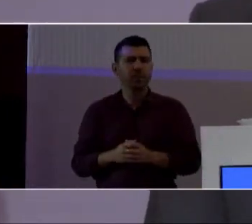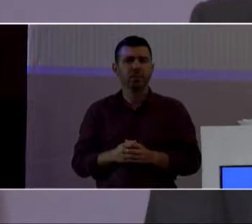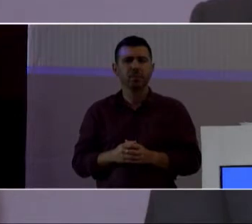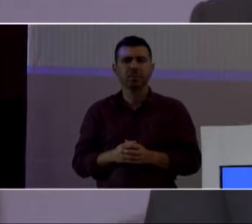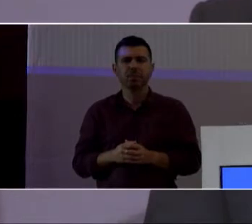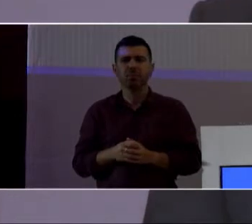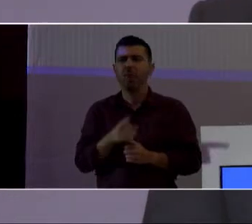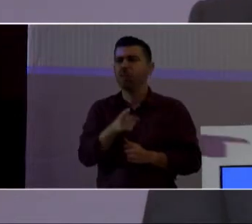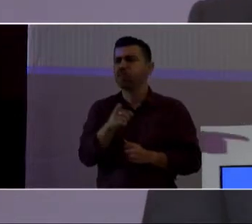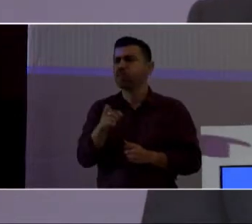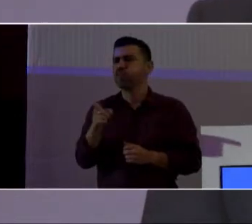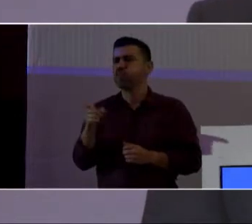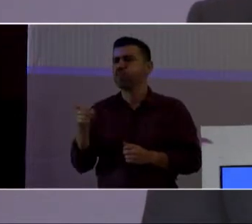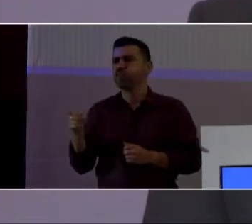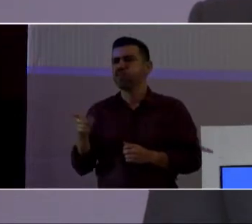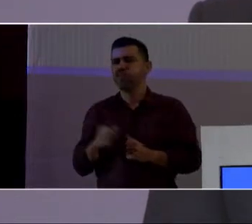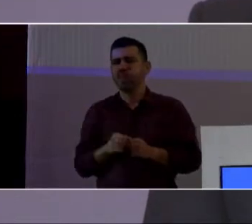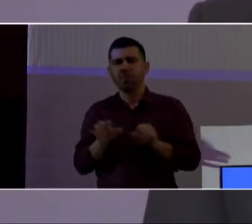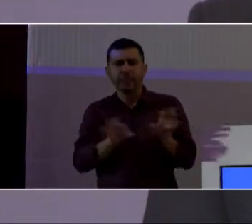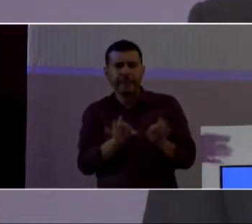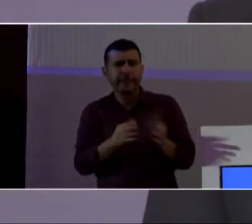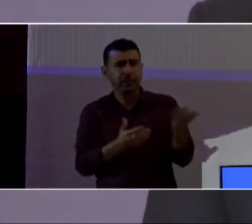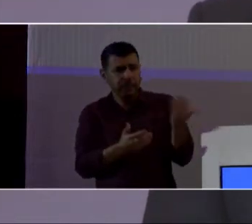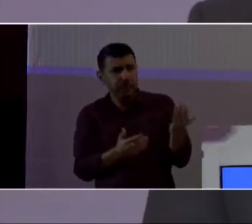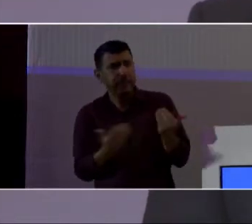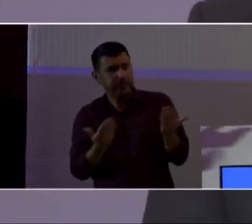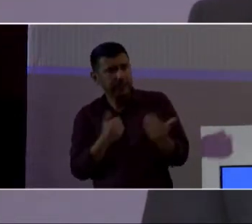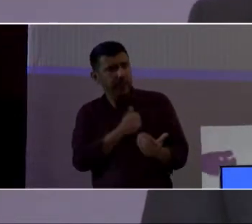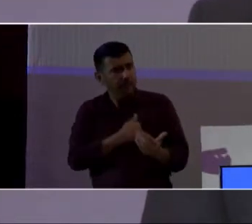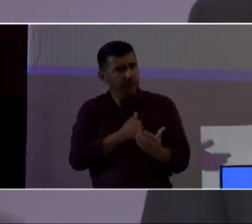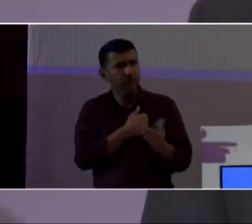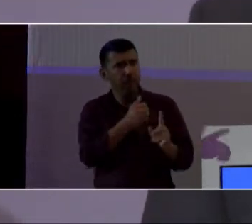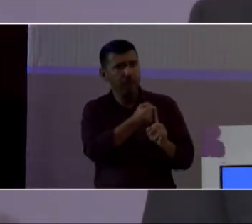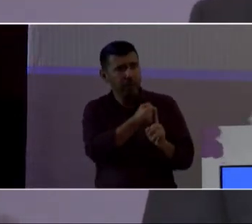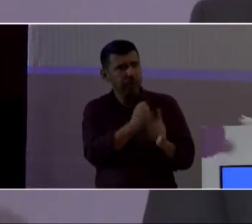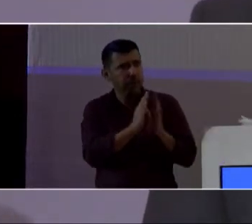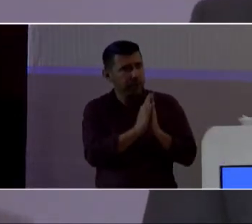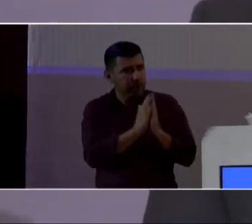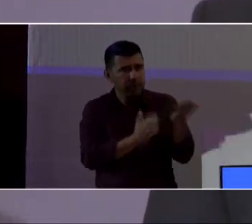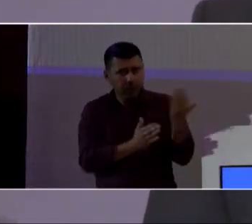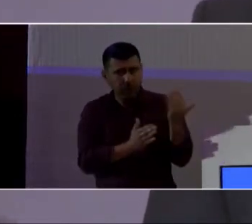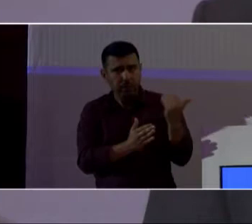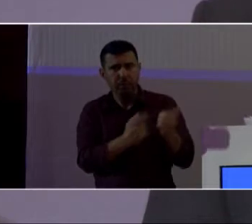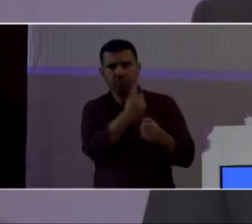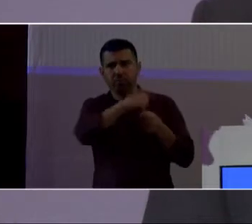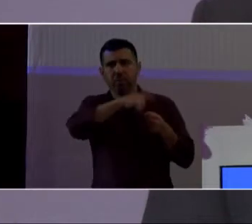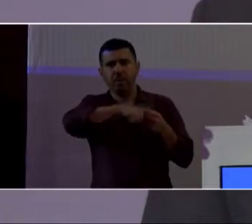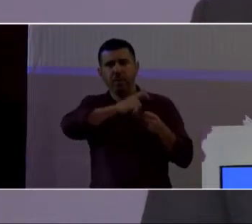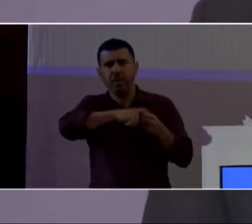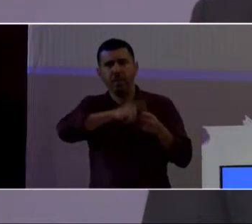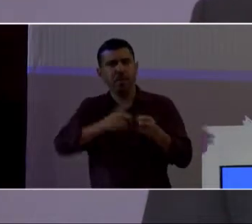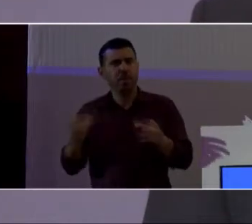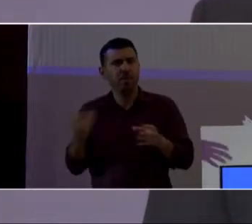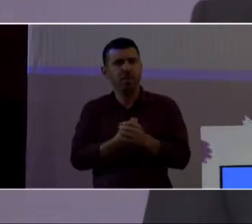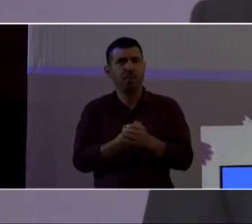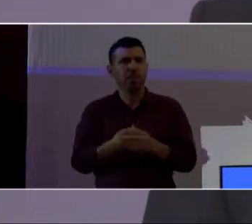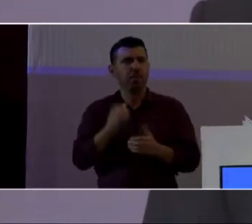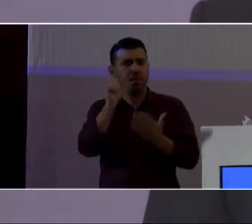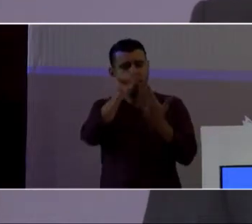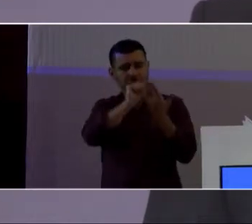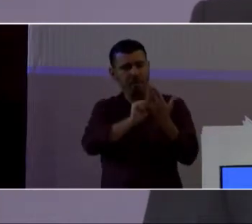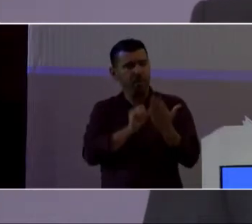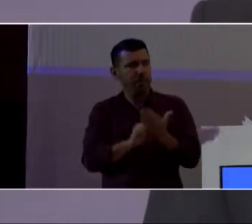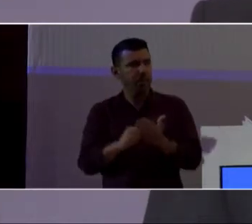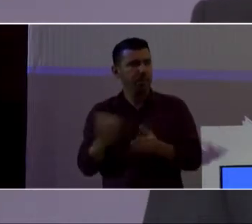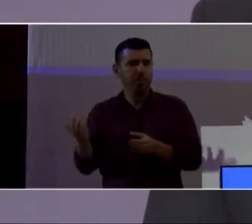ellos, busquémoslos, acojámoslos y acompañémoslos en su proceso productivo o en su programa de